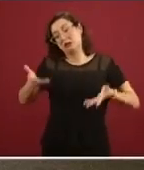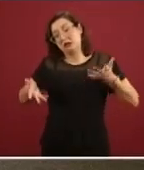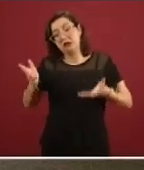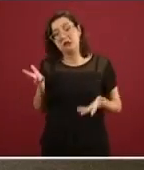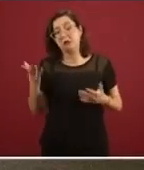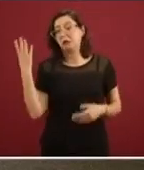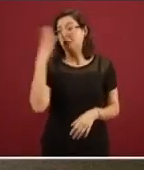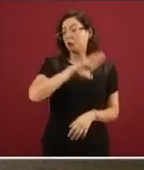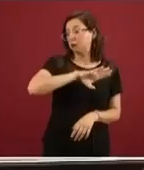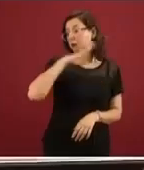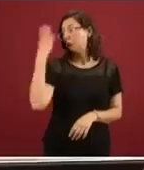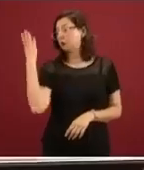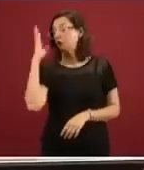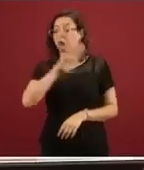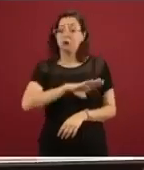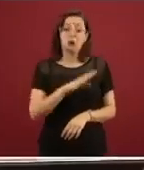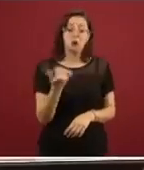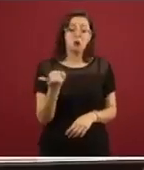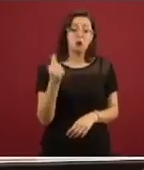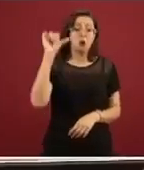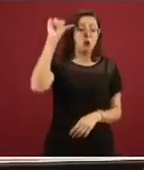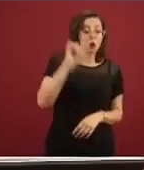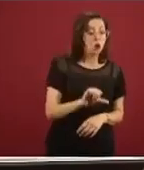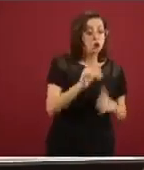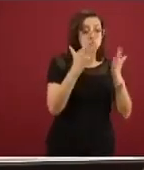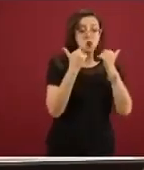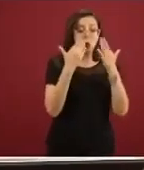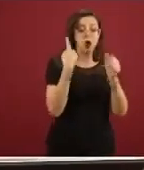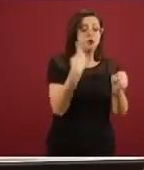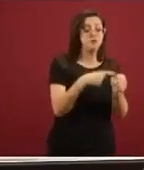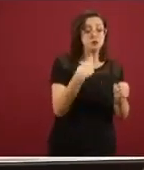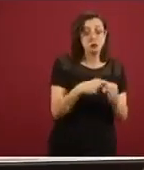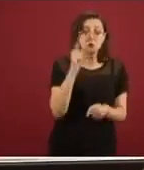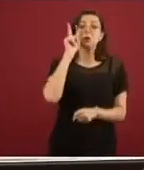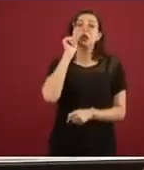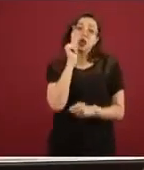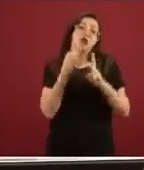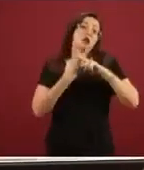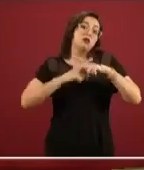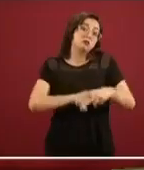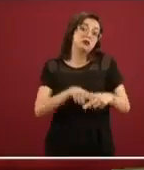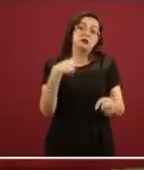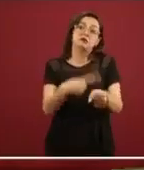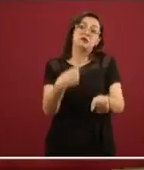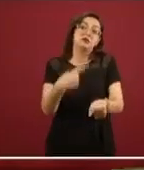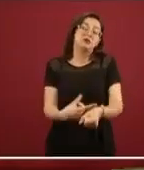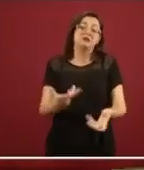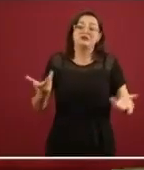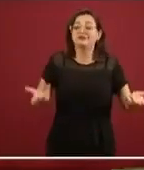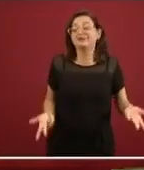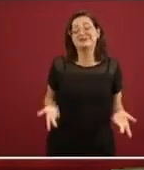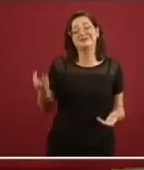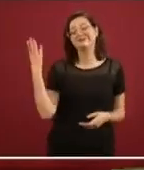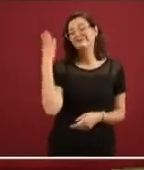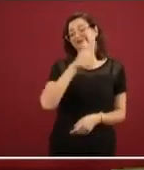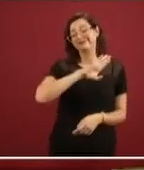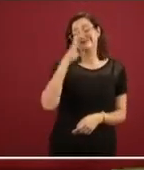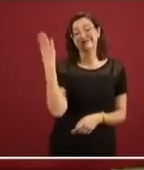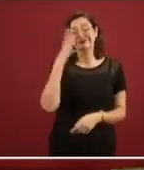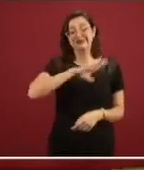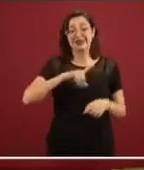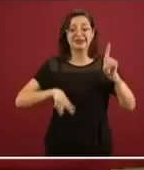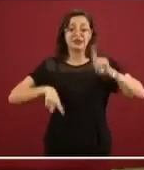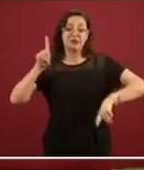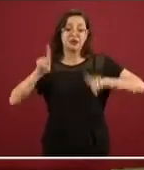fenómeno de no ausencia de casos, mañana puede haber casos, como lo acaba de explicar el doctor Alomía, dependiendo